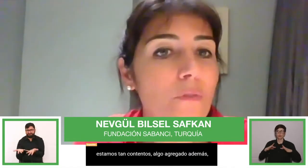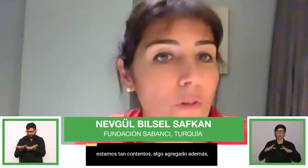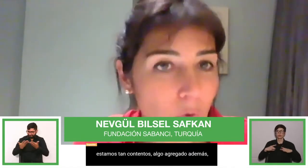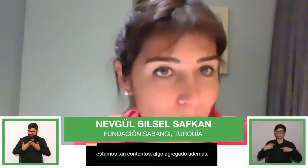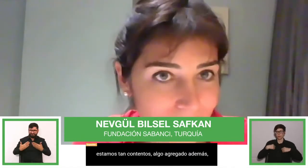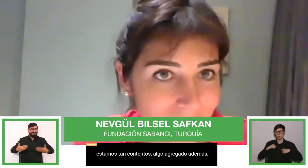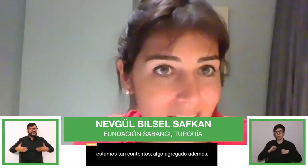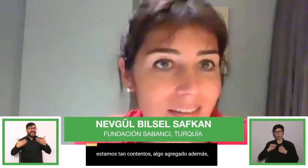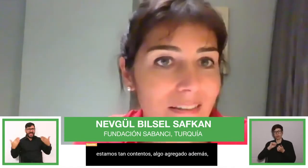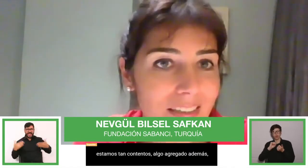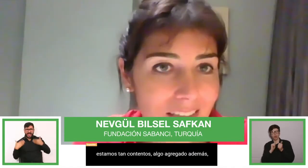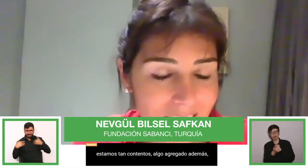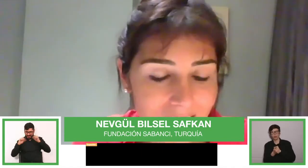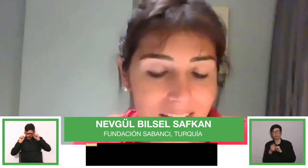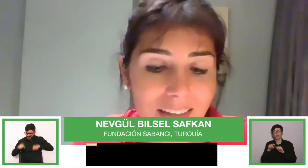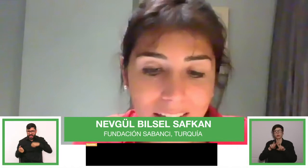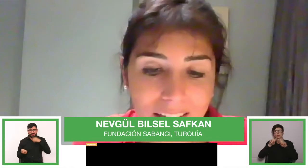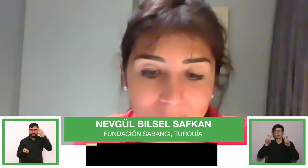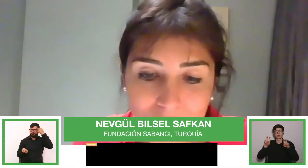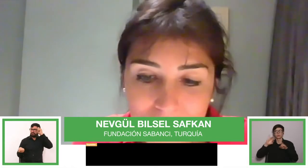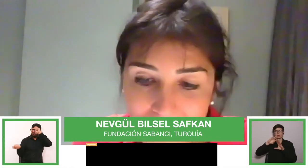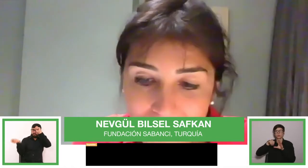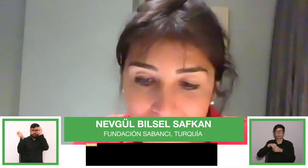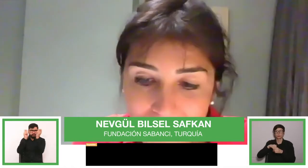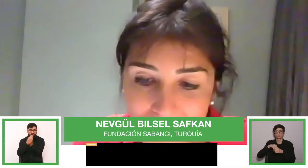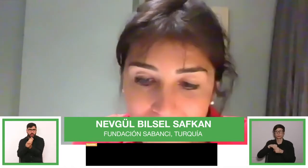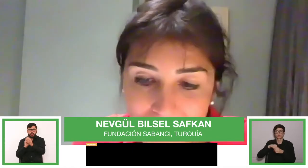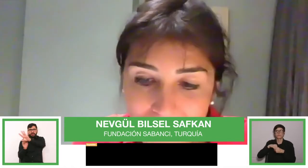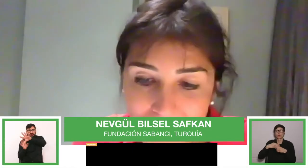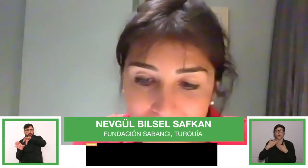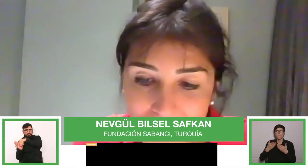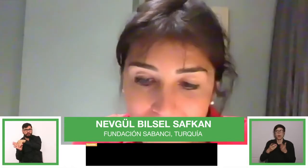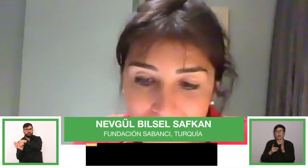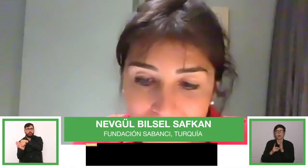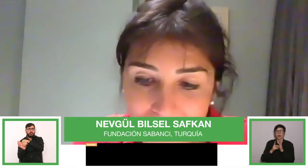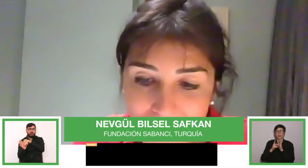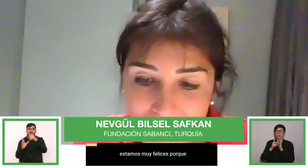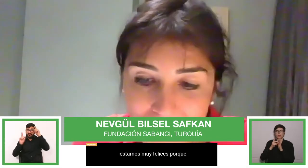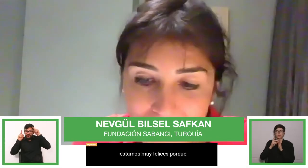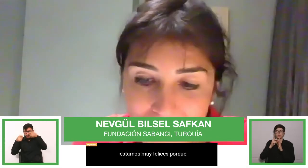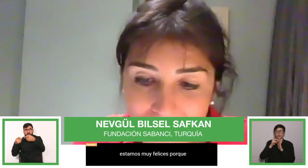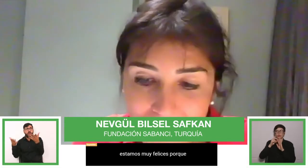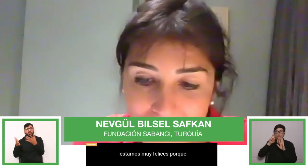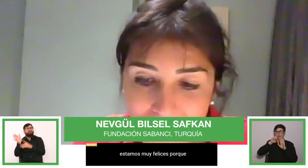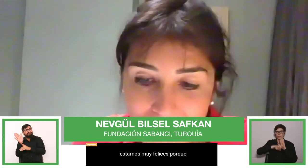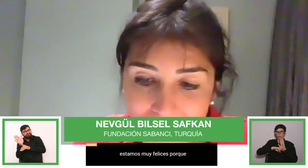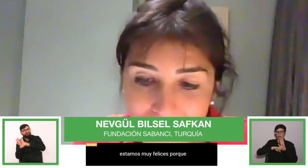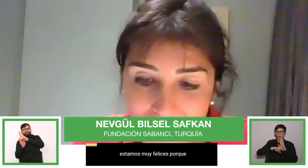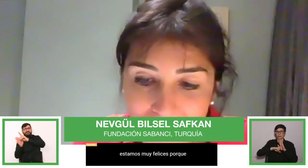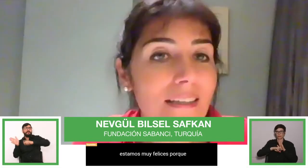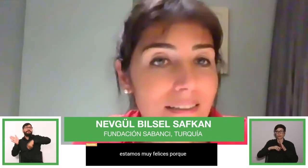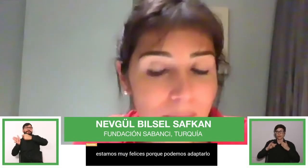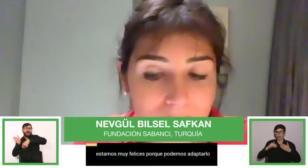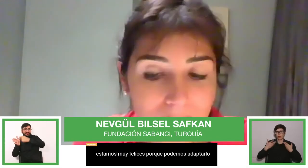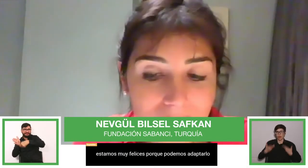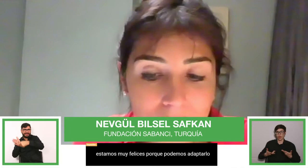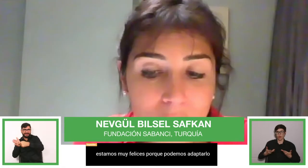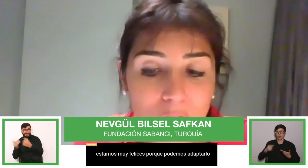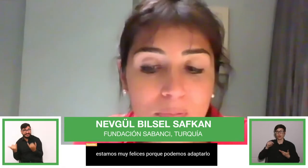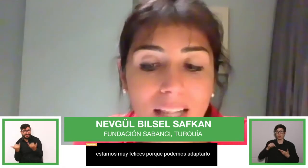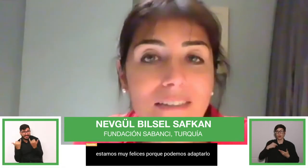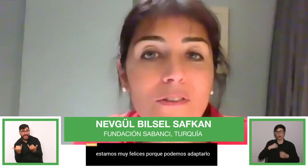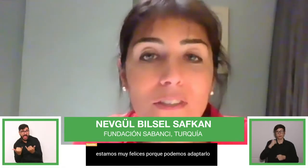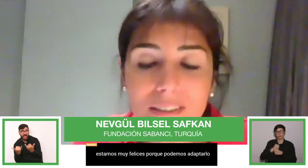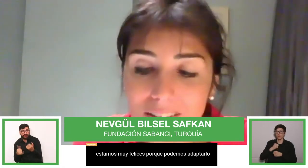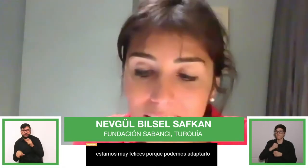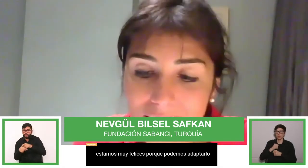adaptarlo a la perspectiva inclusiva durante el desarrollo de este proyecto. Y ahora estamos trabajando en hacer que